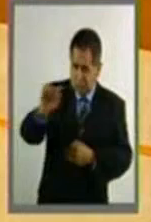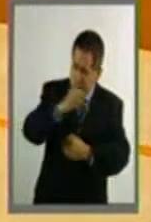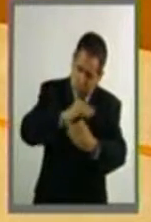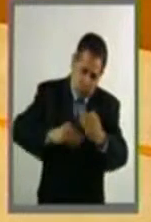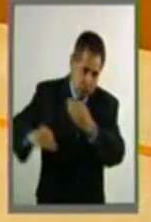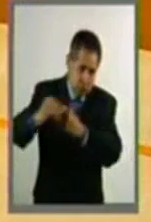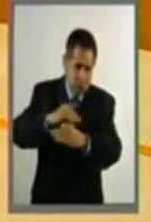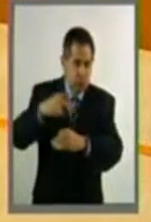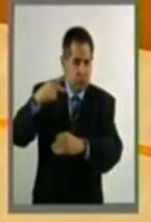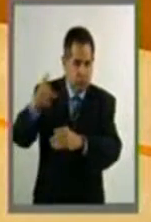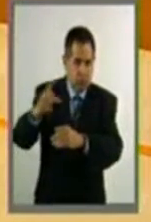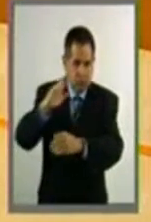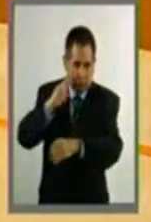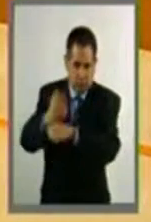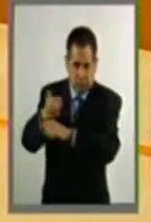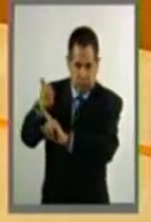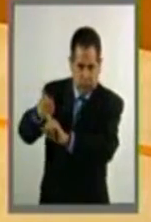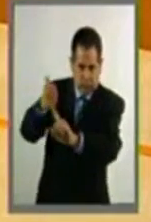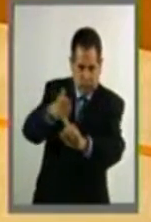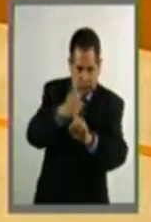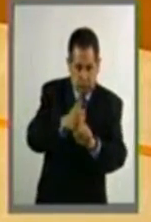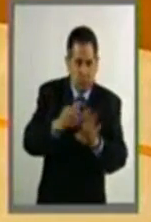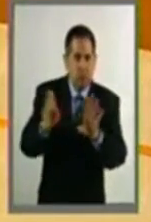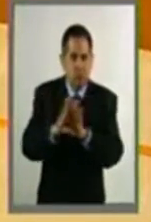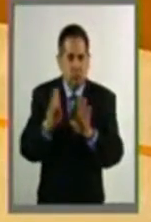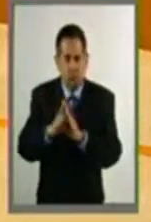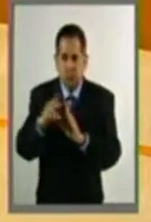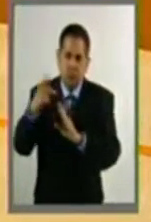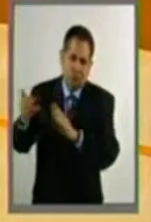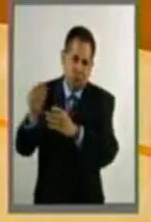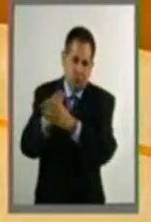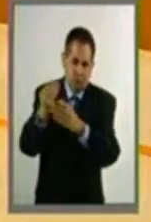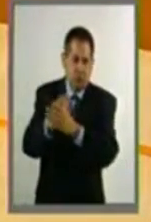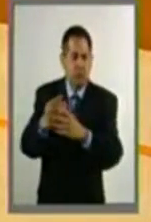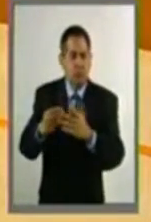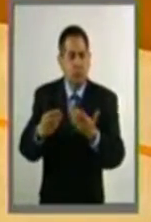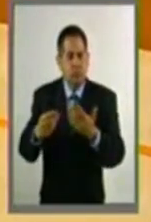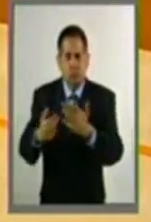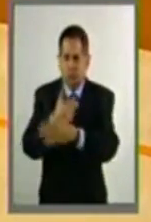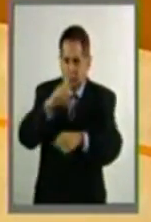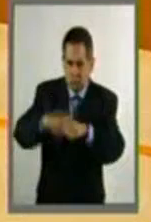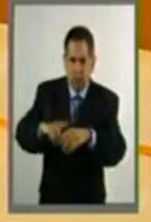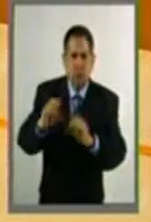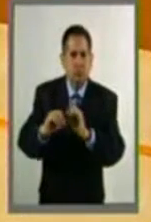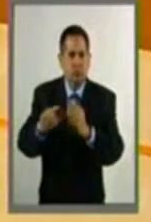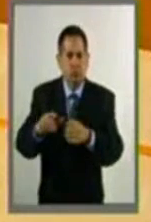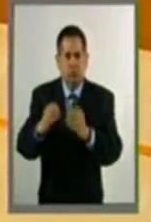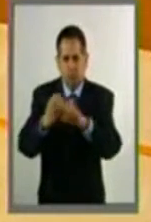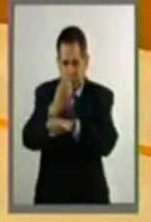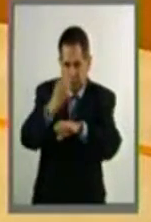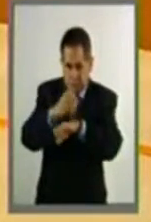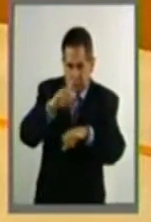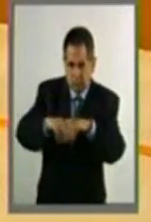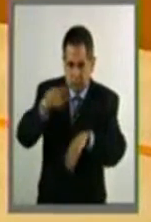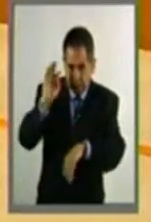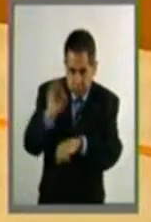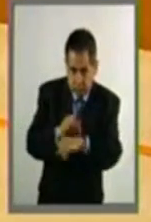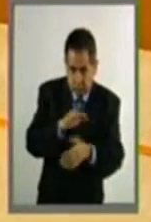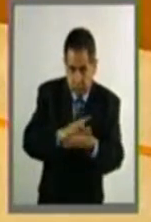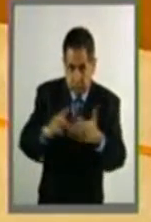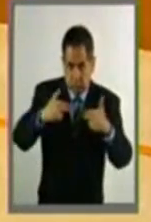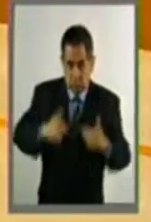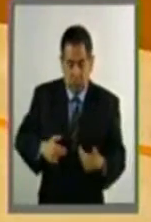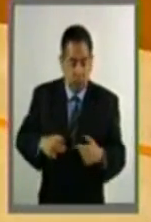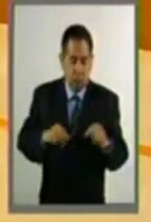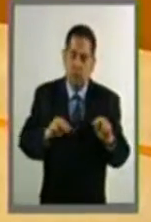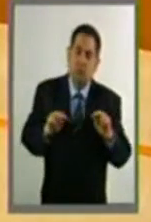de sus facultades y atribuciones y que los organismos nacional y locales de protección a los derechos humanos tienen como